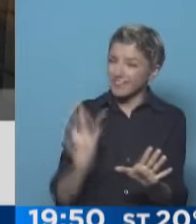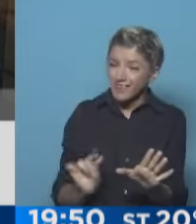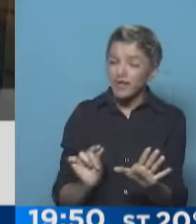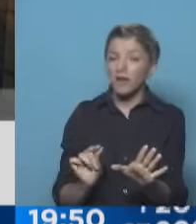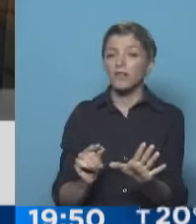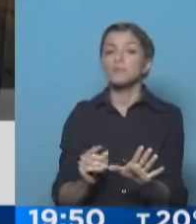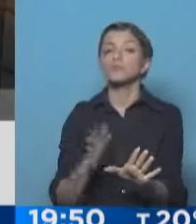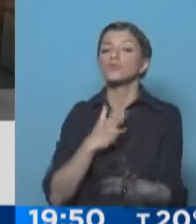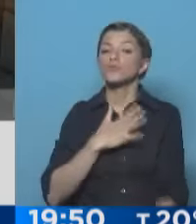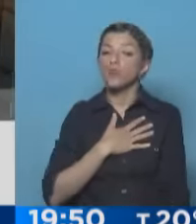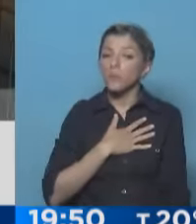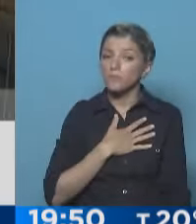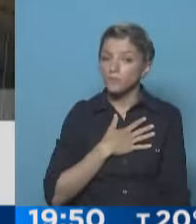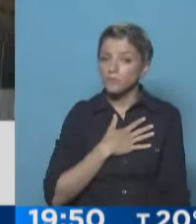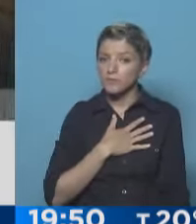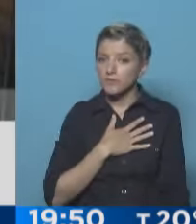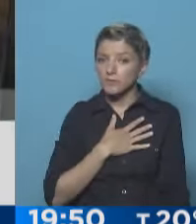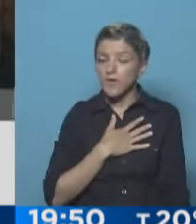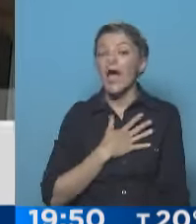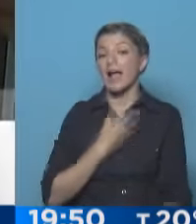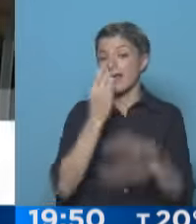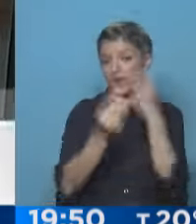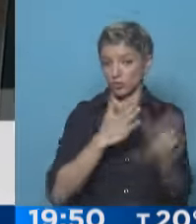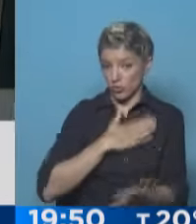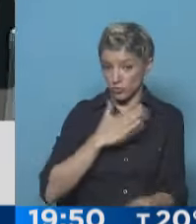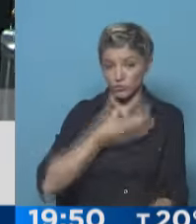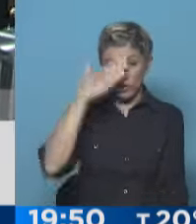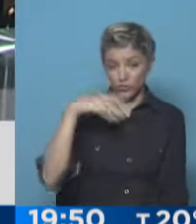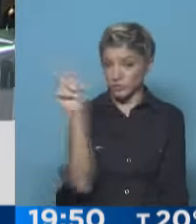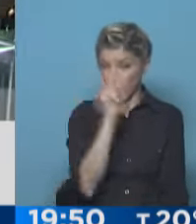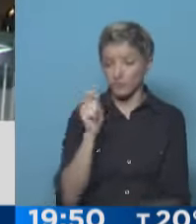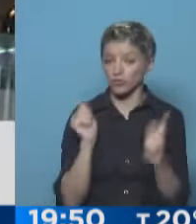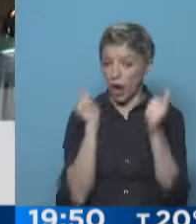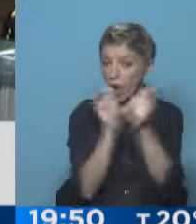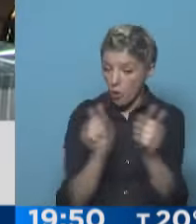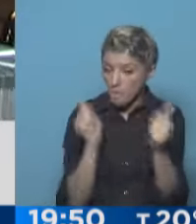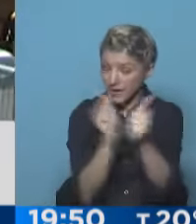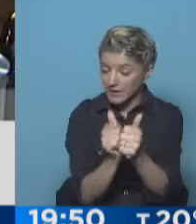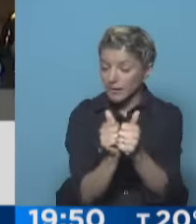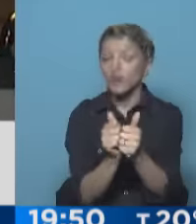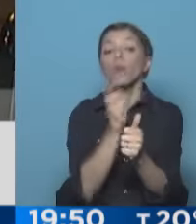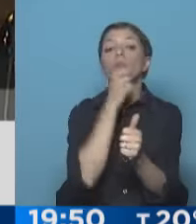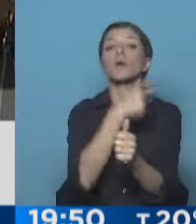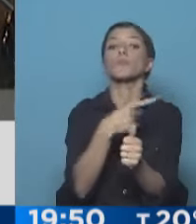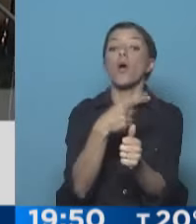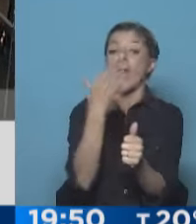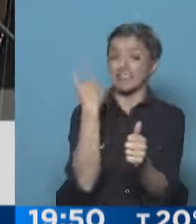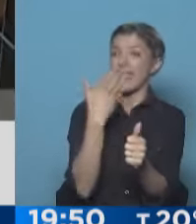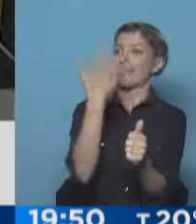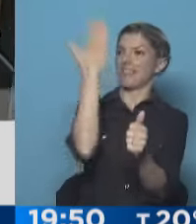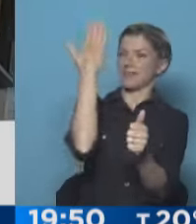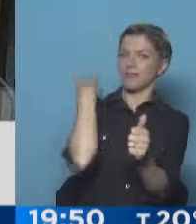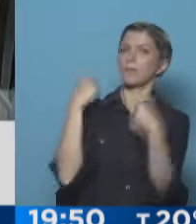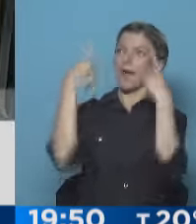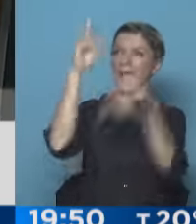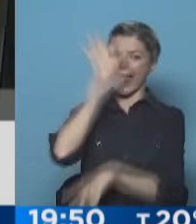muchísimo a a nuestros candidatos en estos últimos meses y Bueno de hecho tuve esta semana antes de ayer en Chaco donde tuvimos un